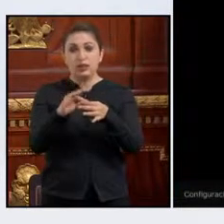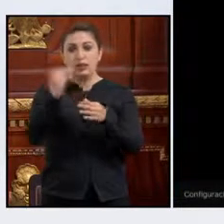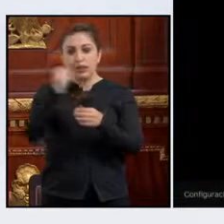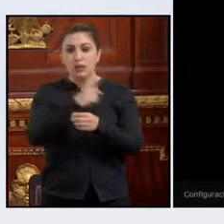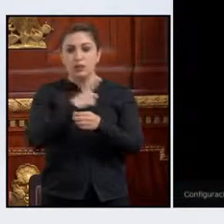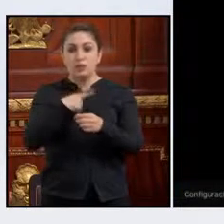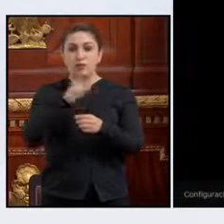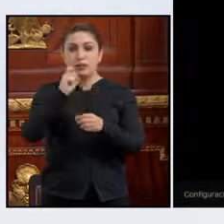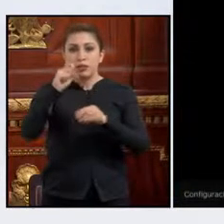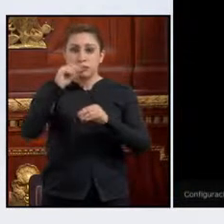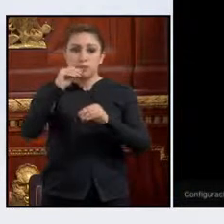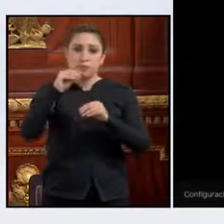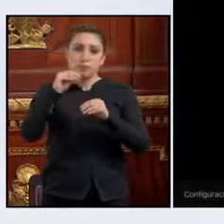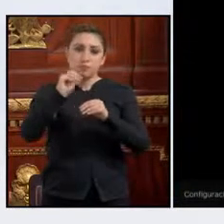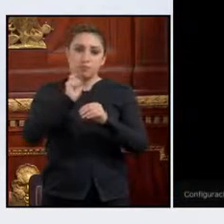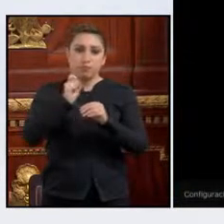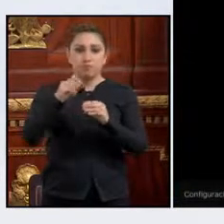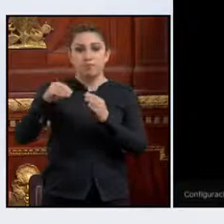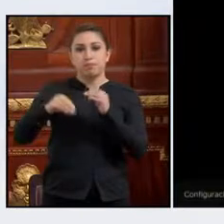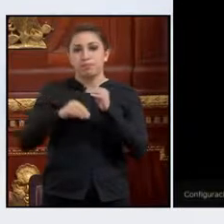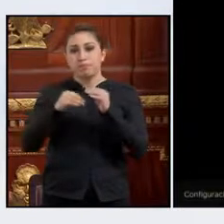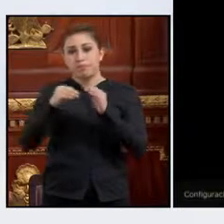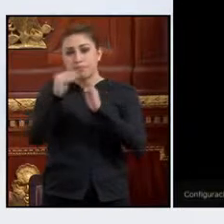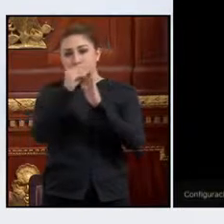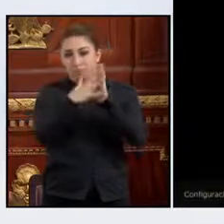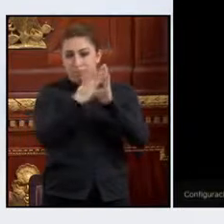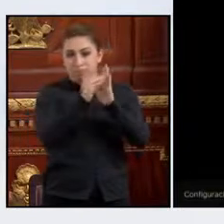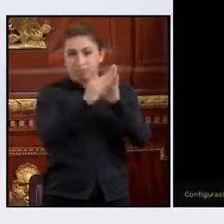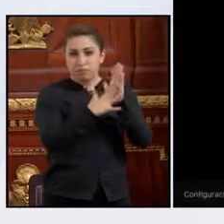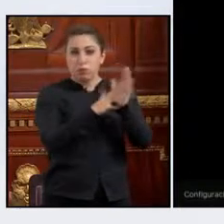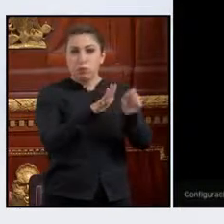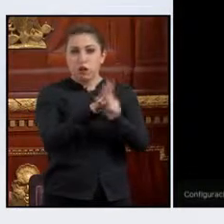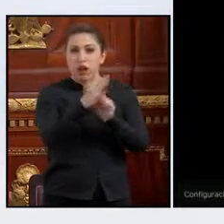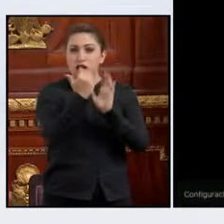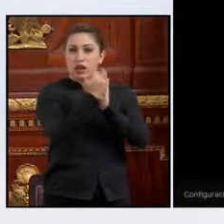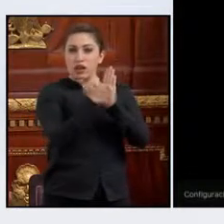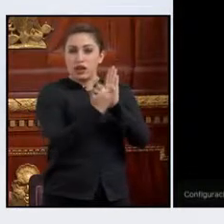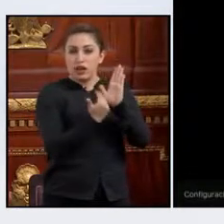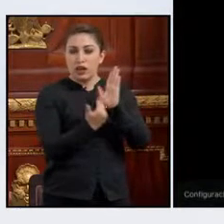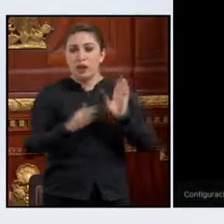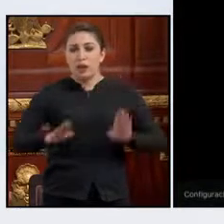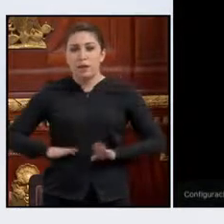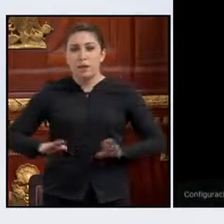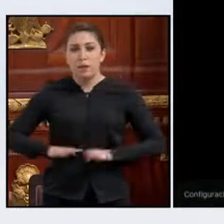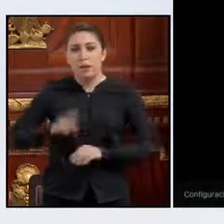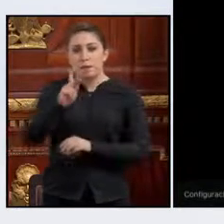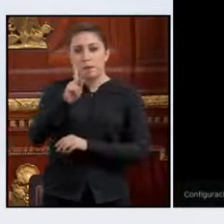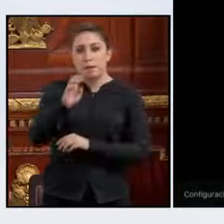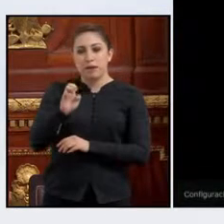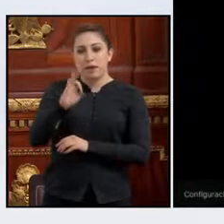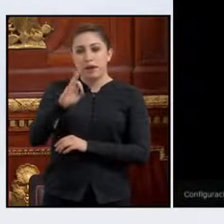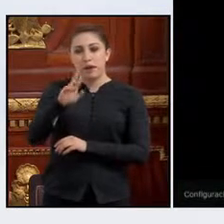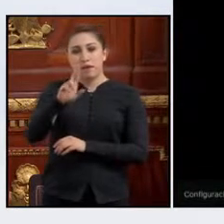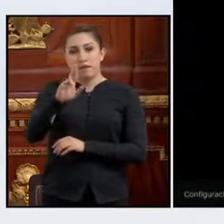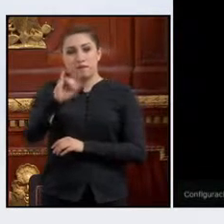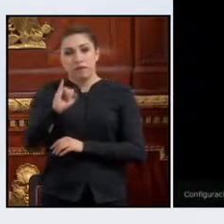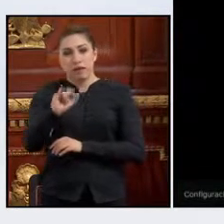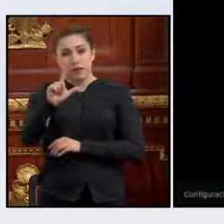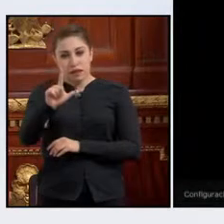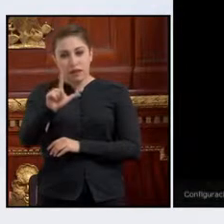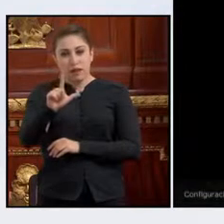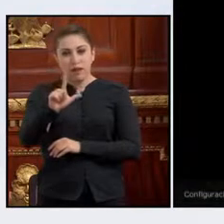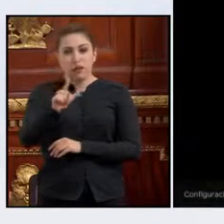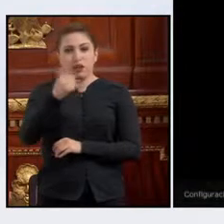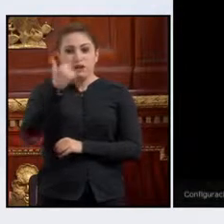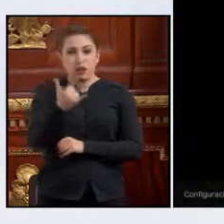comprometidos con la sociedad, con los habitantes de la Ciudad de México. Por eso la importancia, compañeras y compañeros, de que